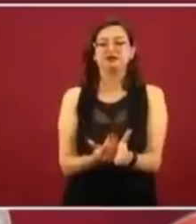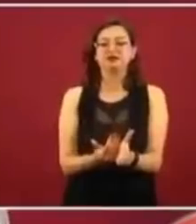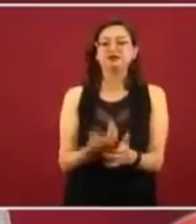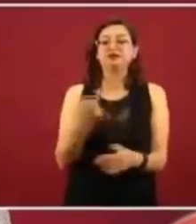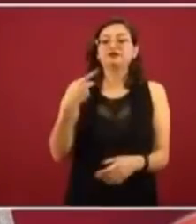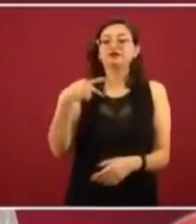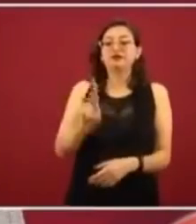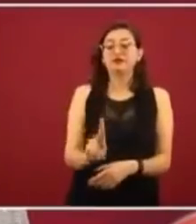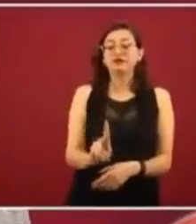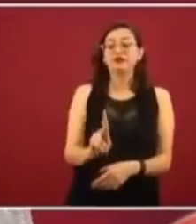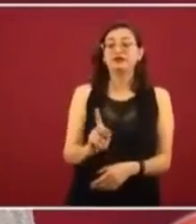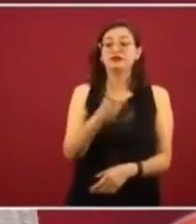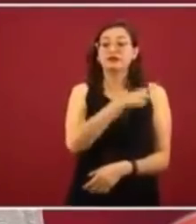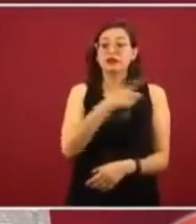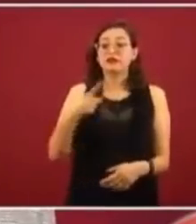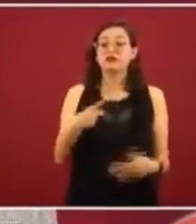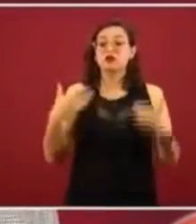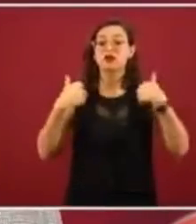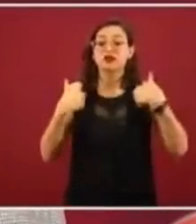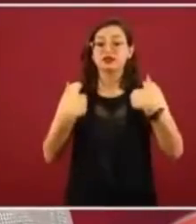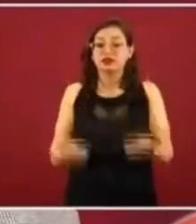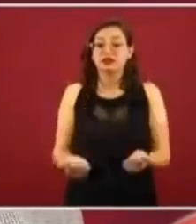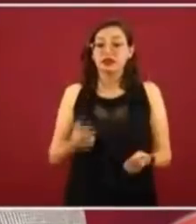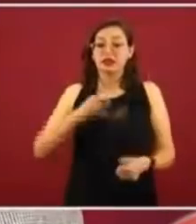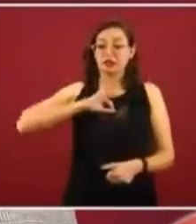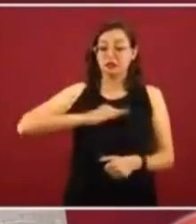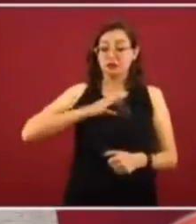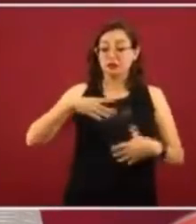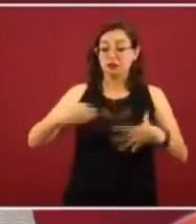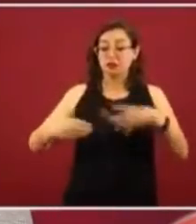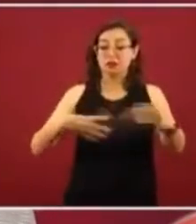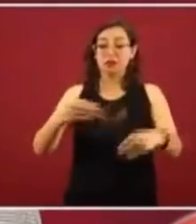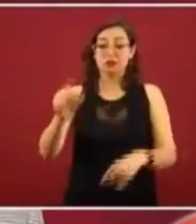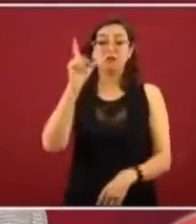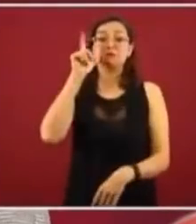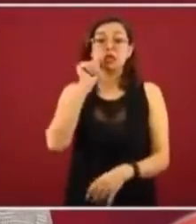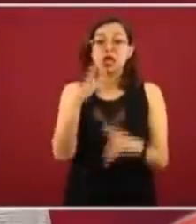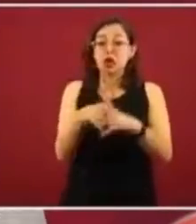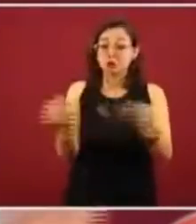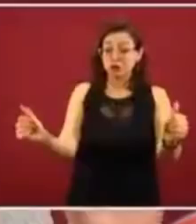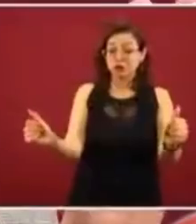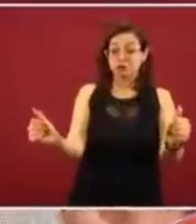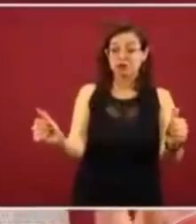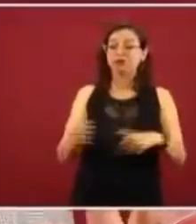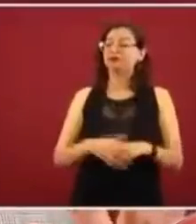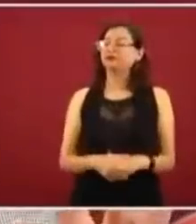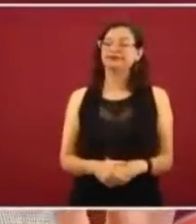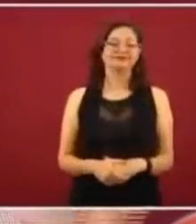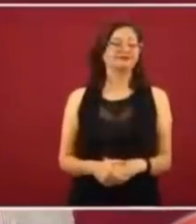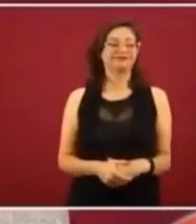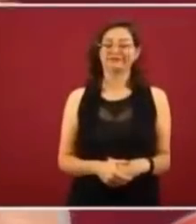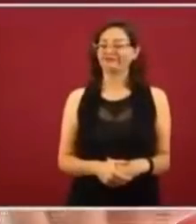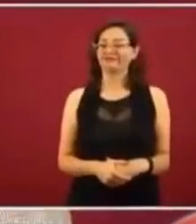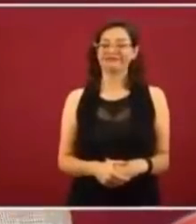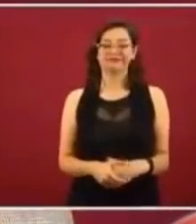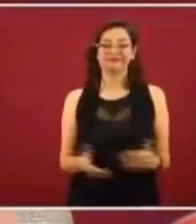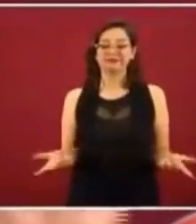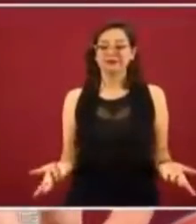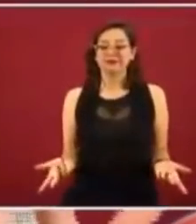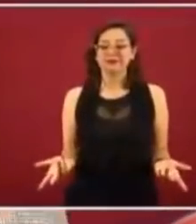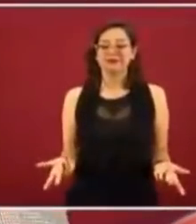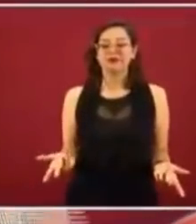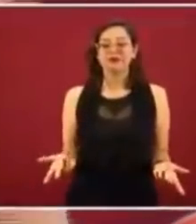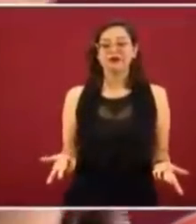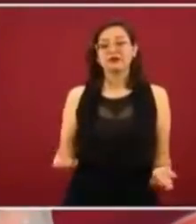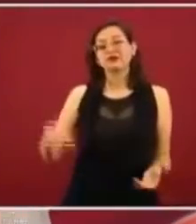muy claros en entender esto. La epidemia no se quita de un día para otro. Todos aspiraríamos, es intuitivo